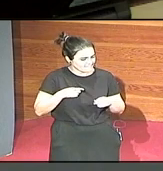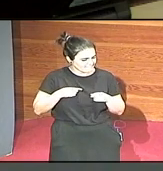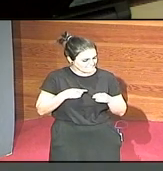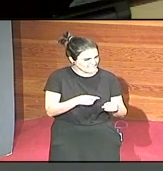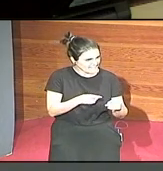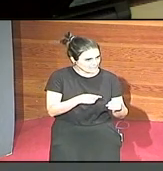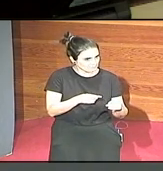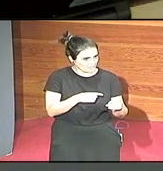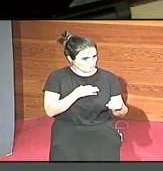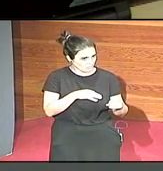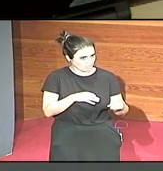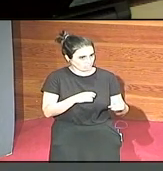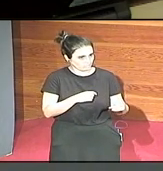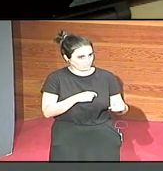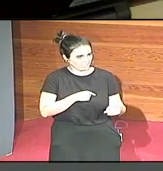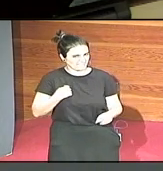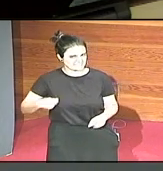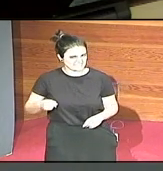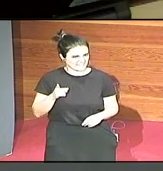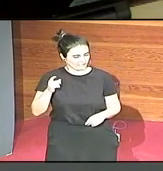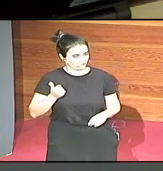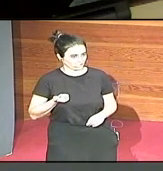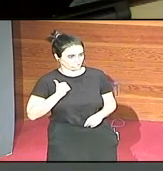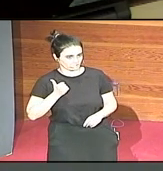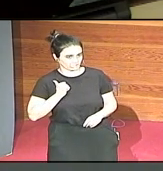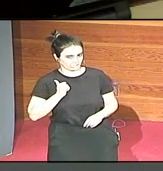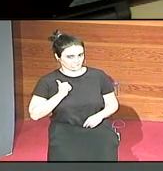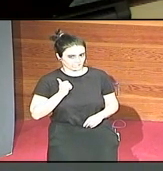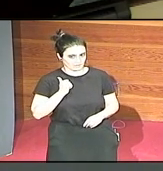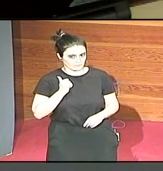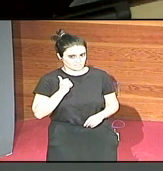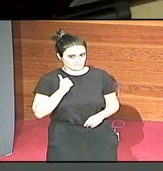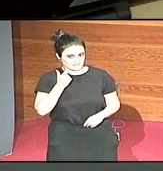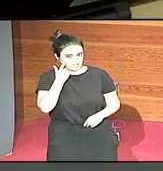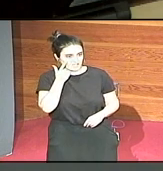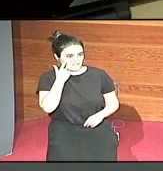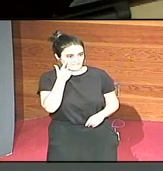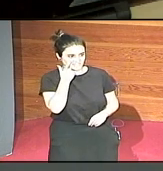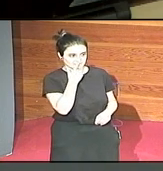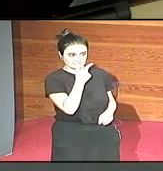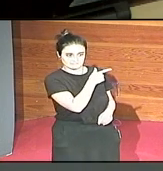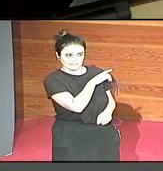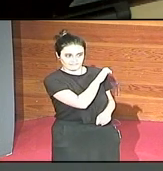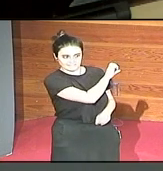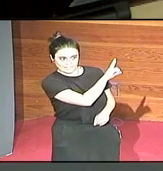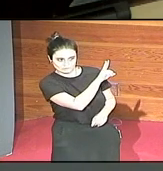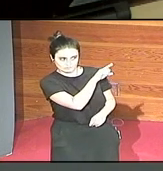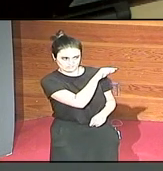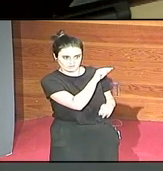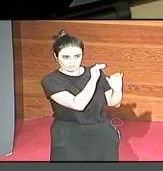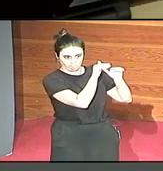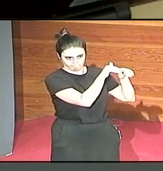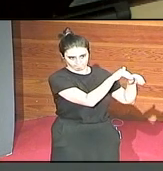China para aprovechar la decadencia del imperio americano, que lógicamente caerá como todos los